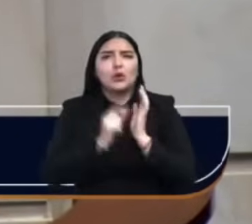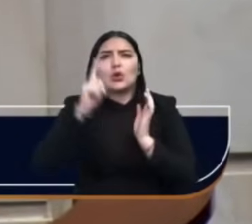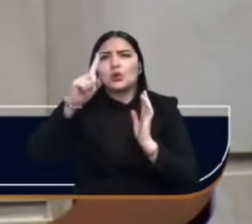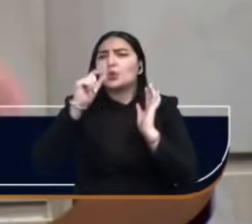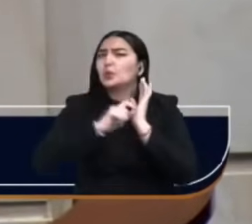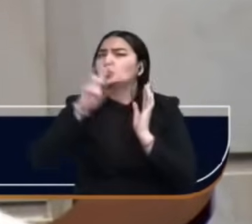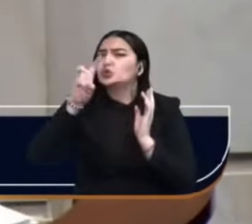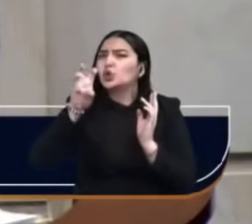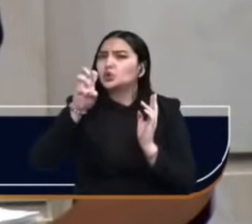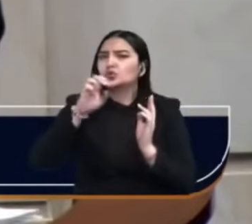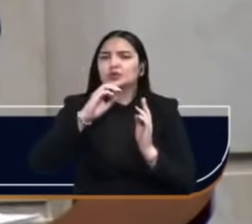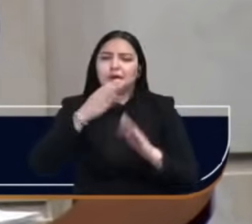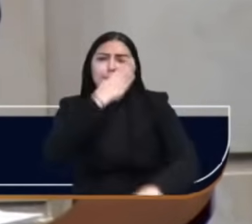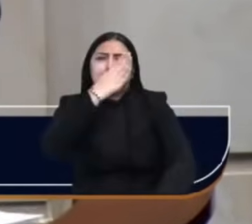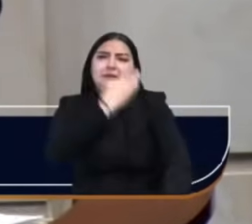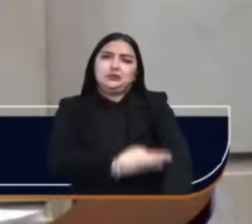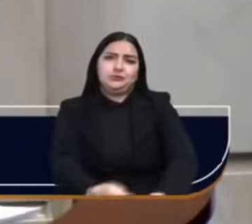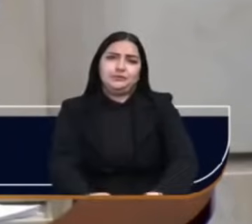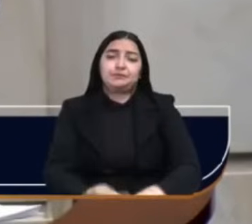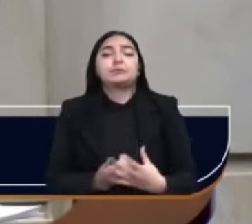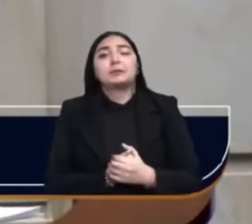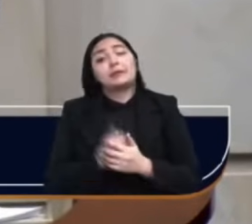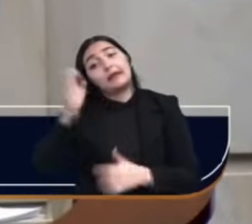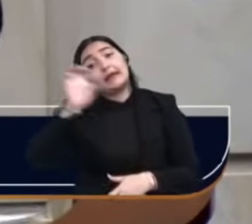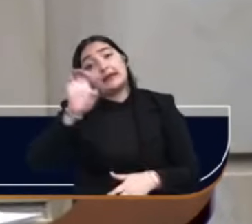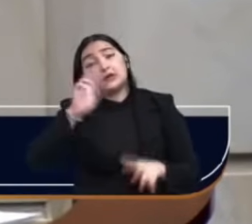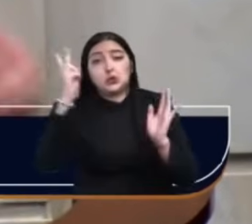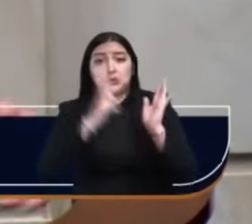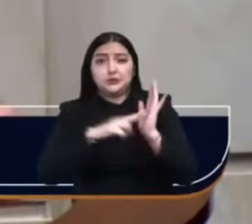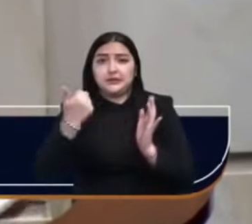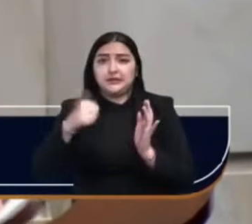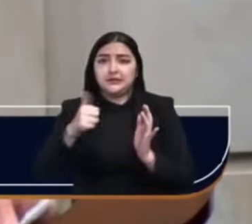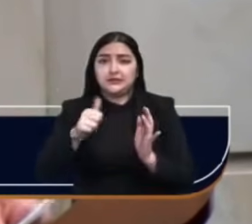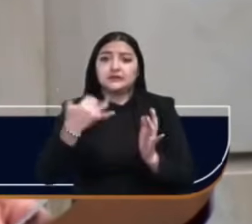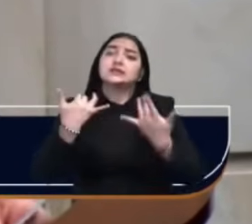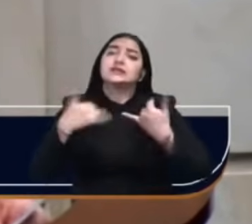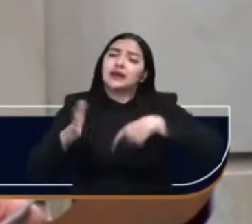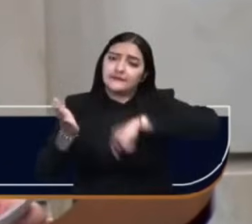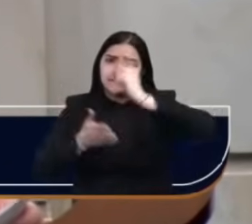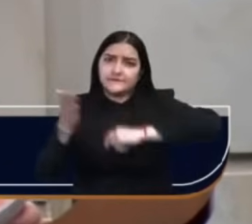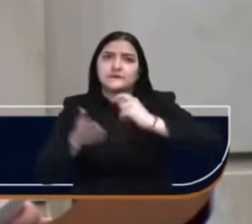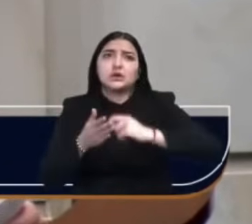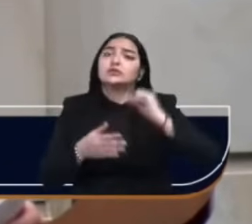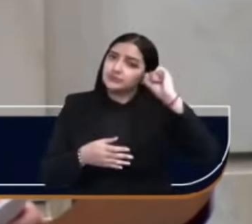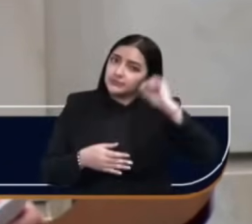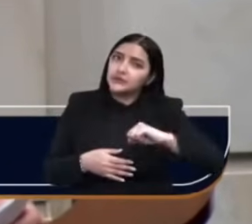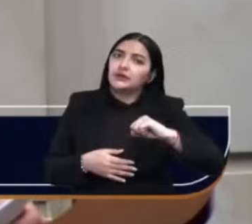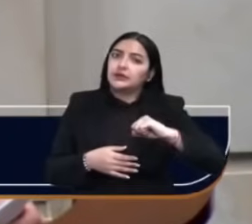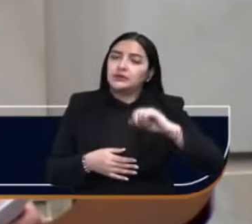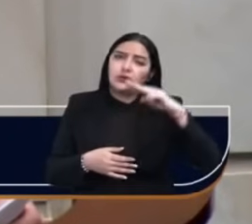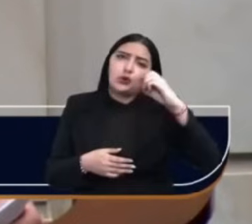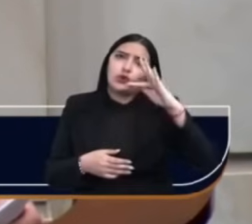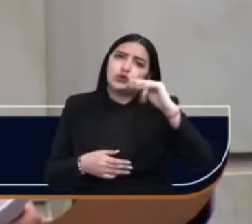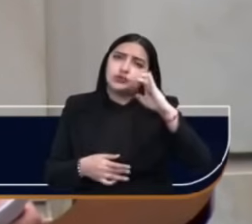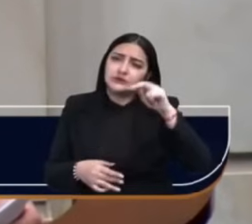1.8 billones de pesos. En enero del 2010 se firmó un nuevo otro sí,